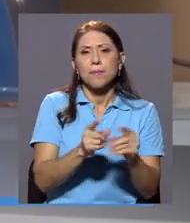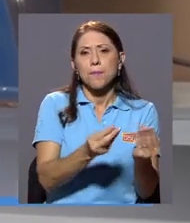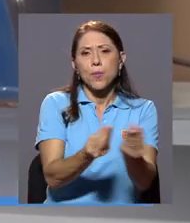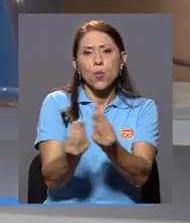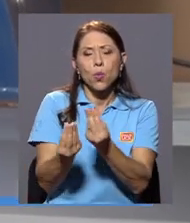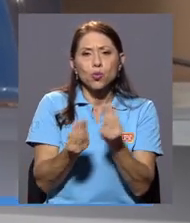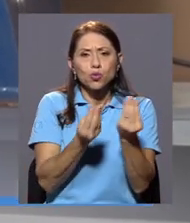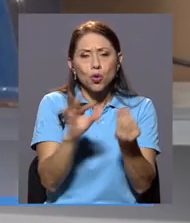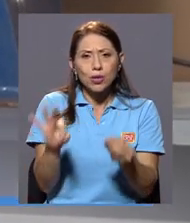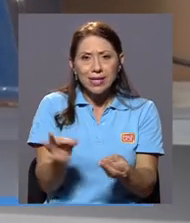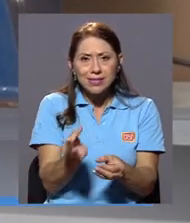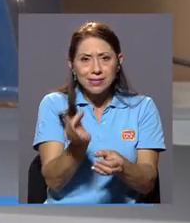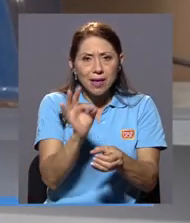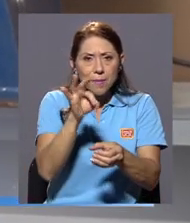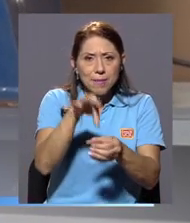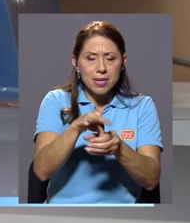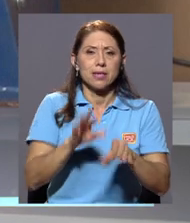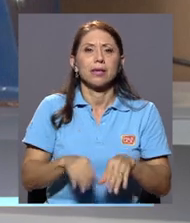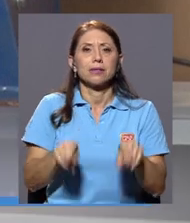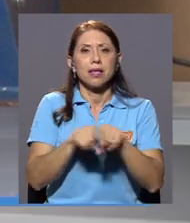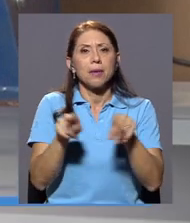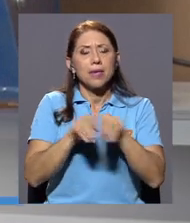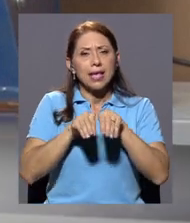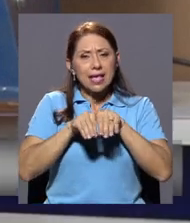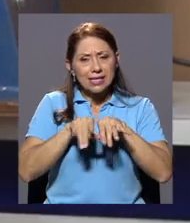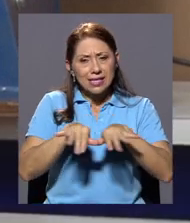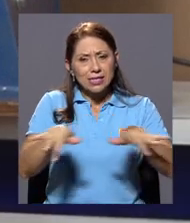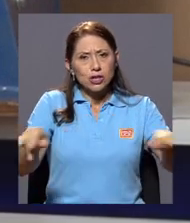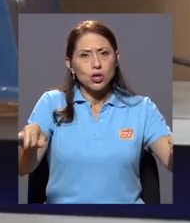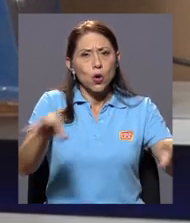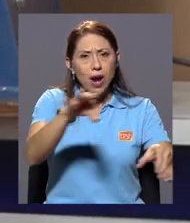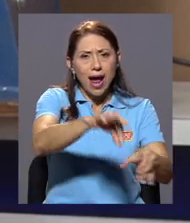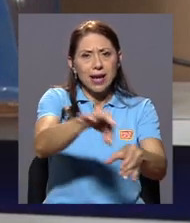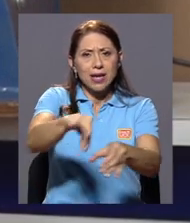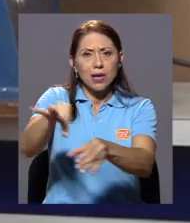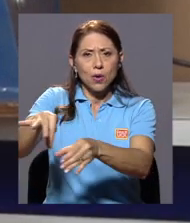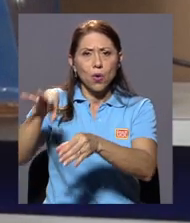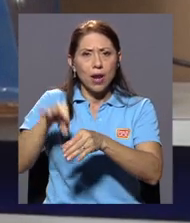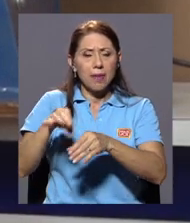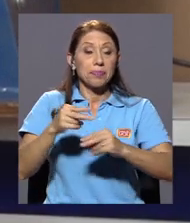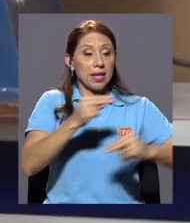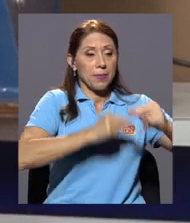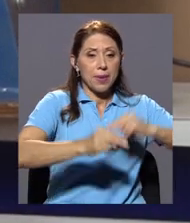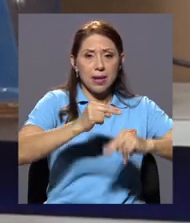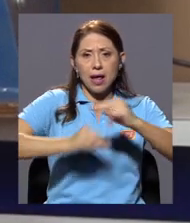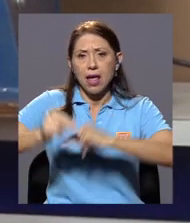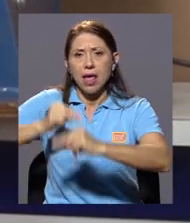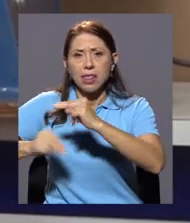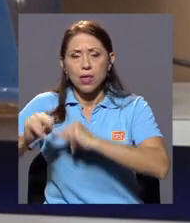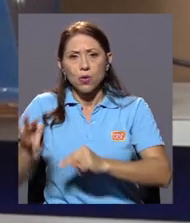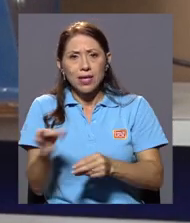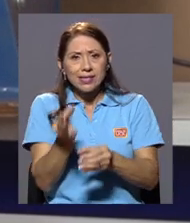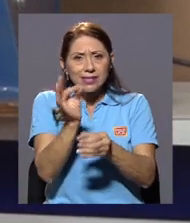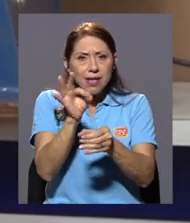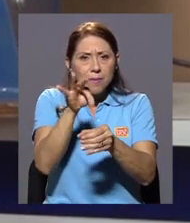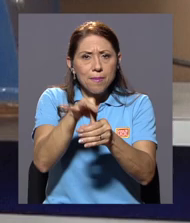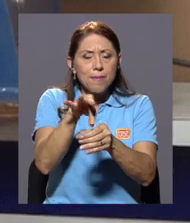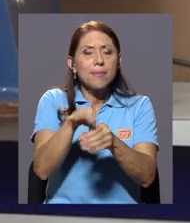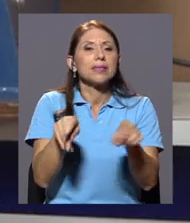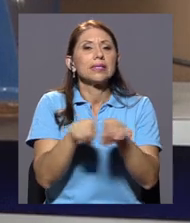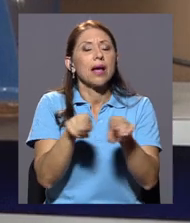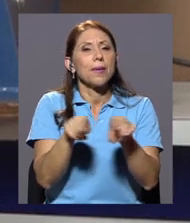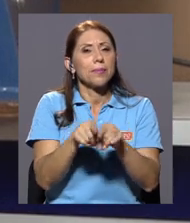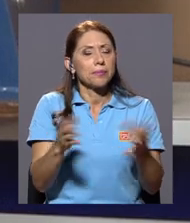semillas, la extensión agrícola, el mercadeo de semillas en el país.